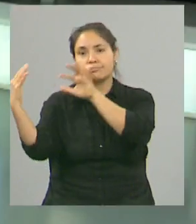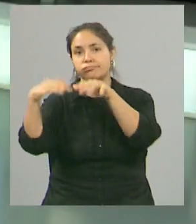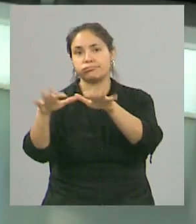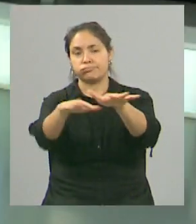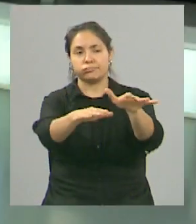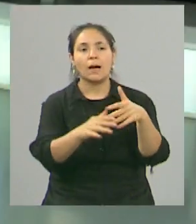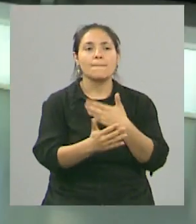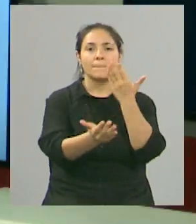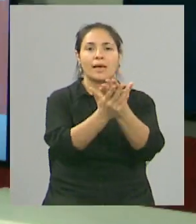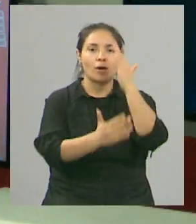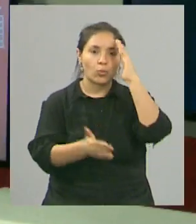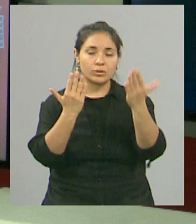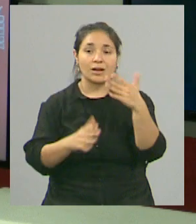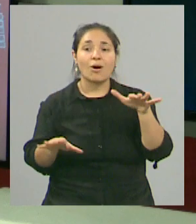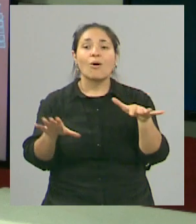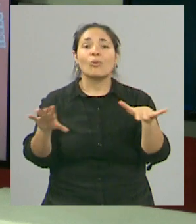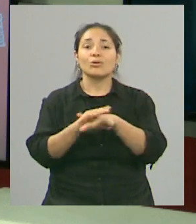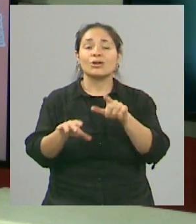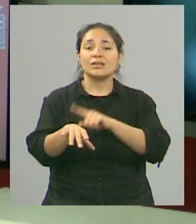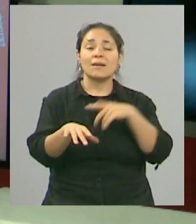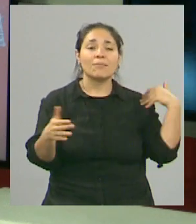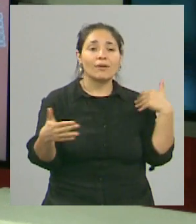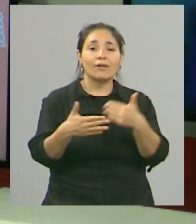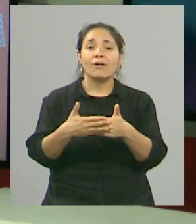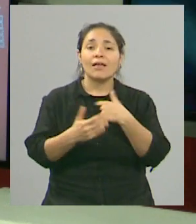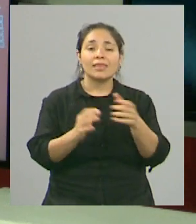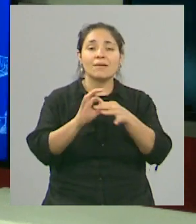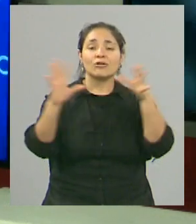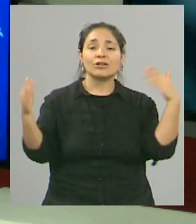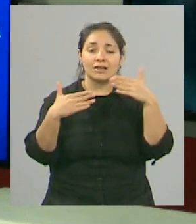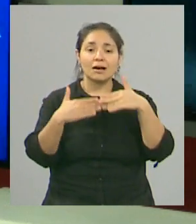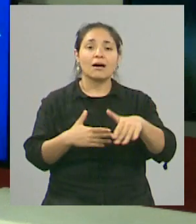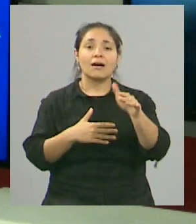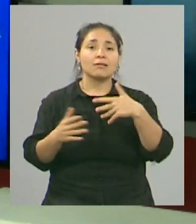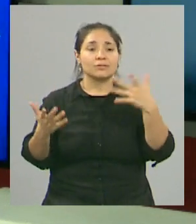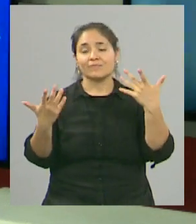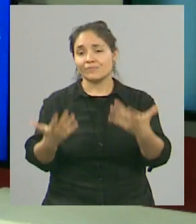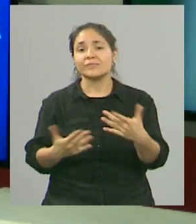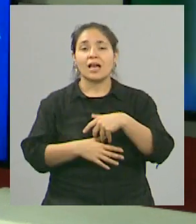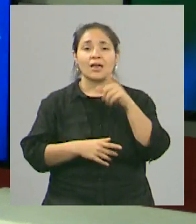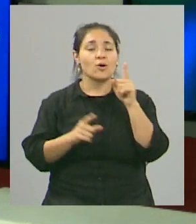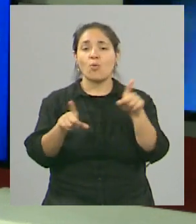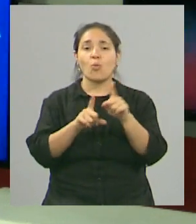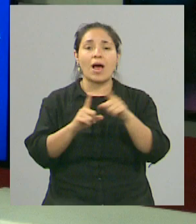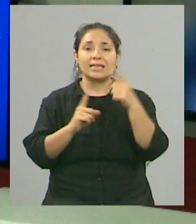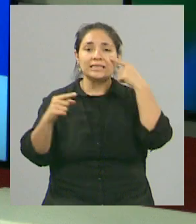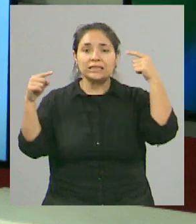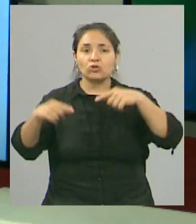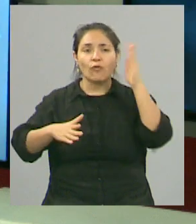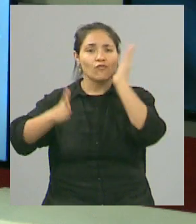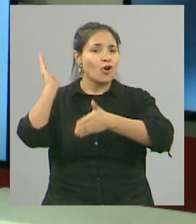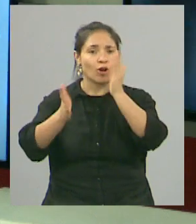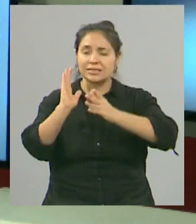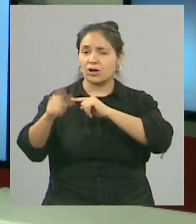la democracia y 40 años después, lamentablemente, siguen registrándose algunos hechos de violencia institucional. Sí.